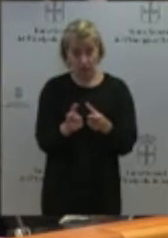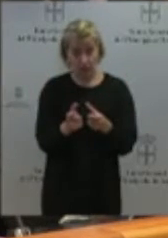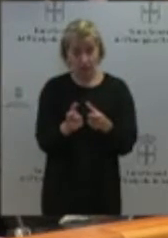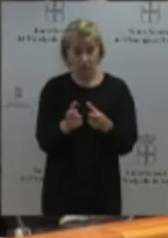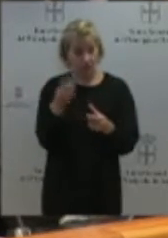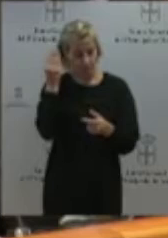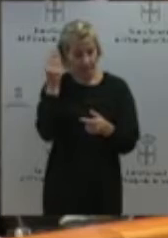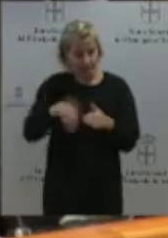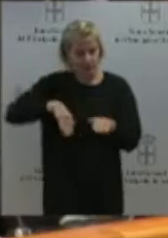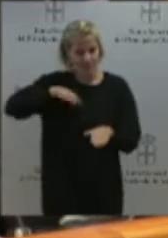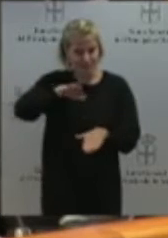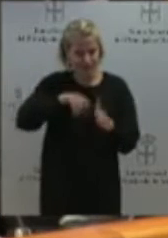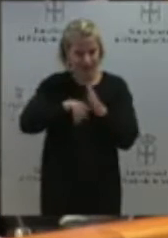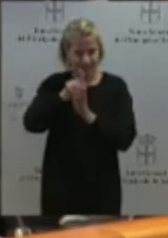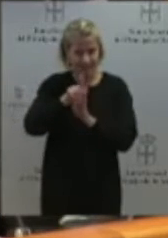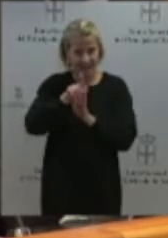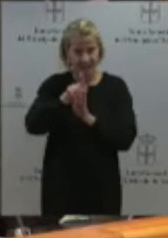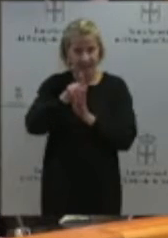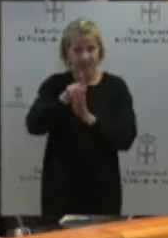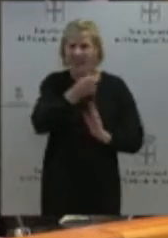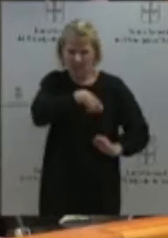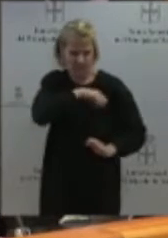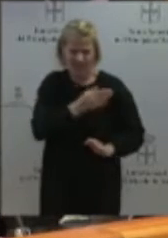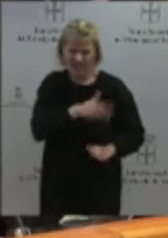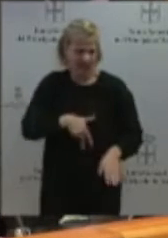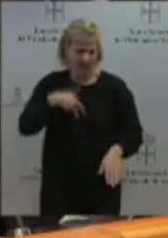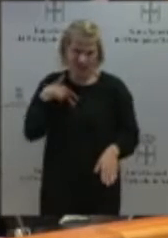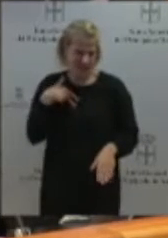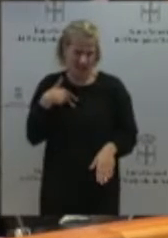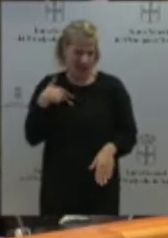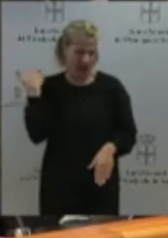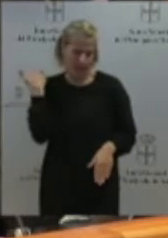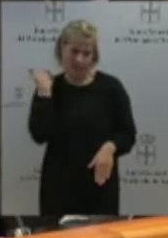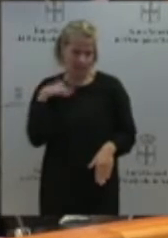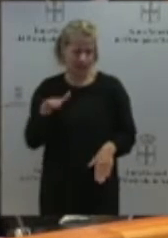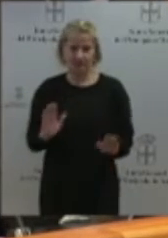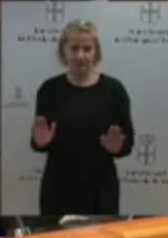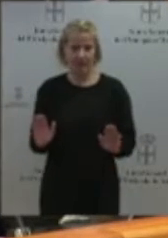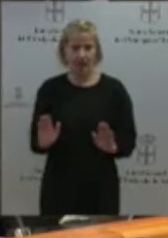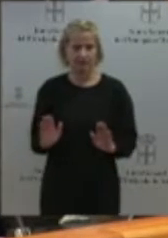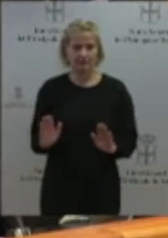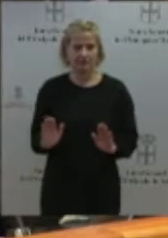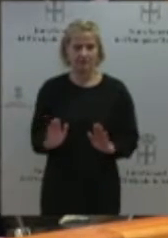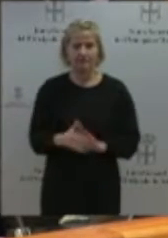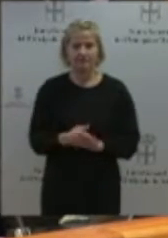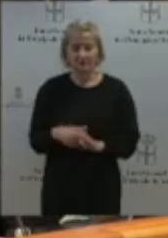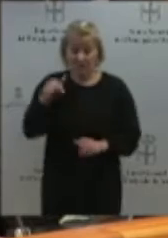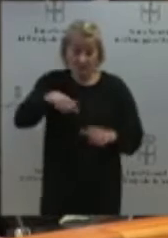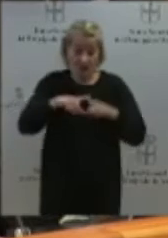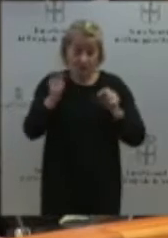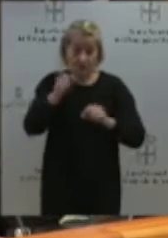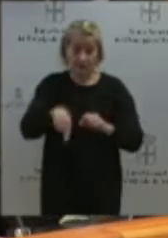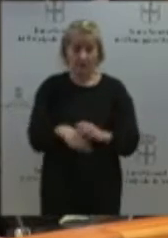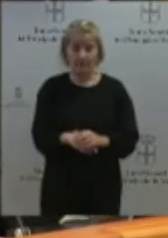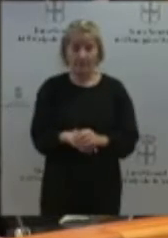suspende y por tanto Asturias también. Aún estando en mejor posición relativa, España suspende en la situación de las radios. Le pedimos un decreto asturiano de atención a la